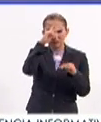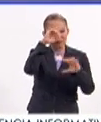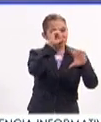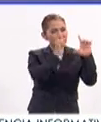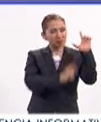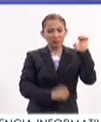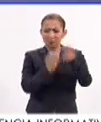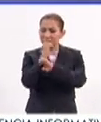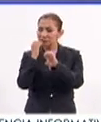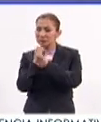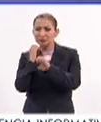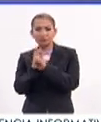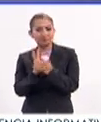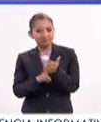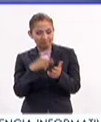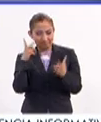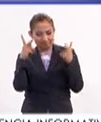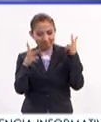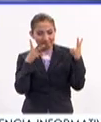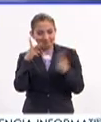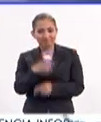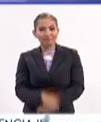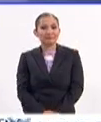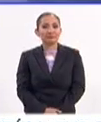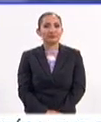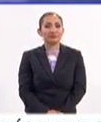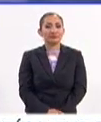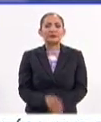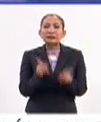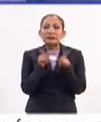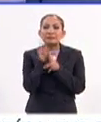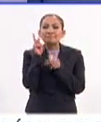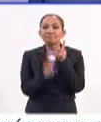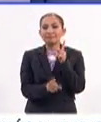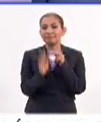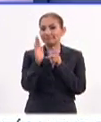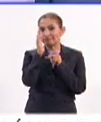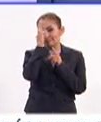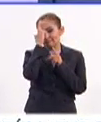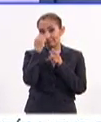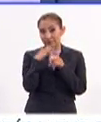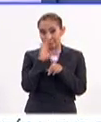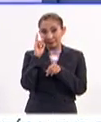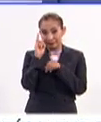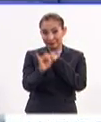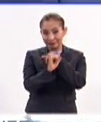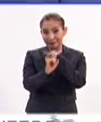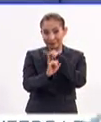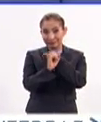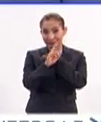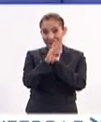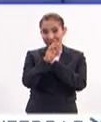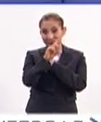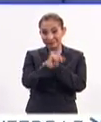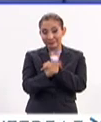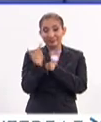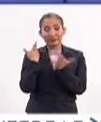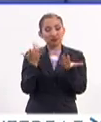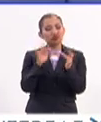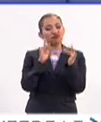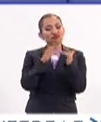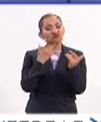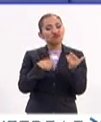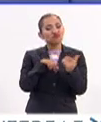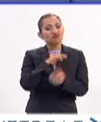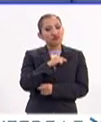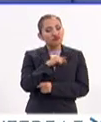estados de nuestro país, que vale muchísimo la pena retomar. Vamos a hacer una breve pausa. Recuerden que pueden vernos a través de las redes sociales, estar en contacto